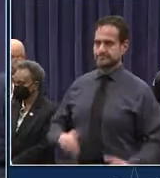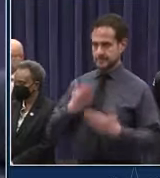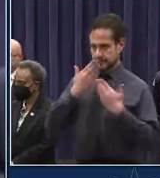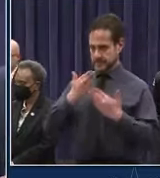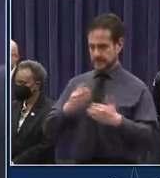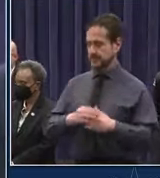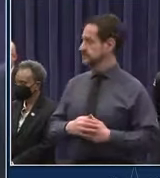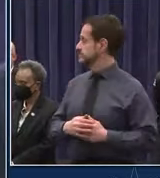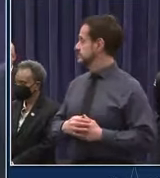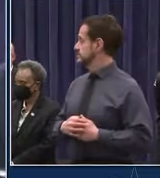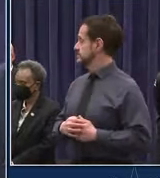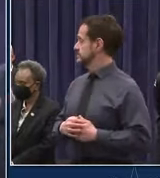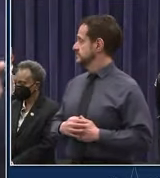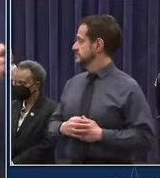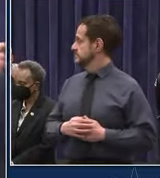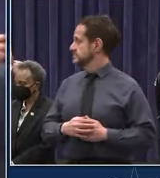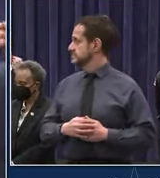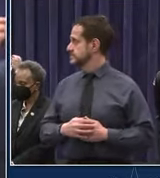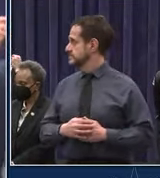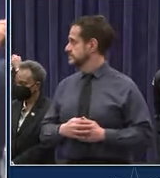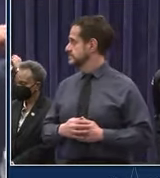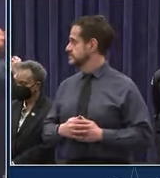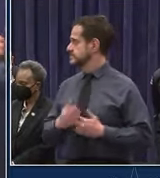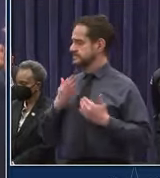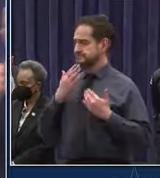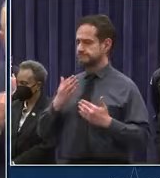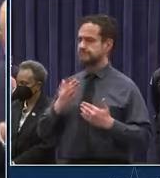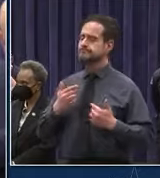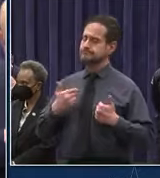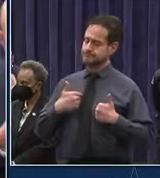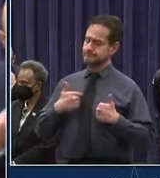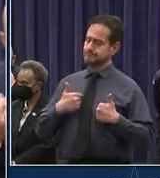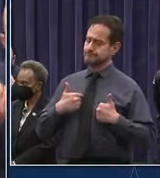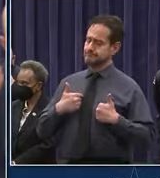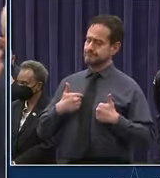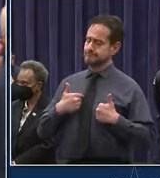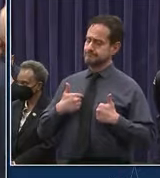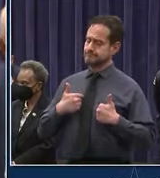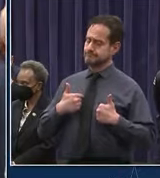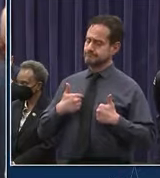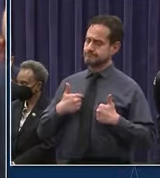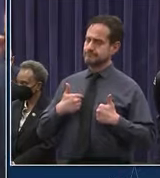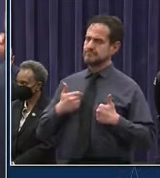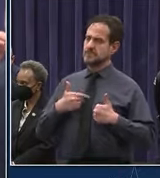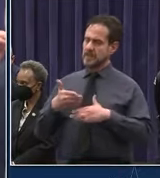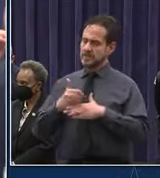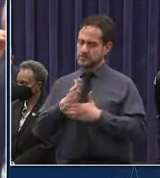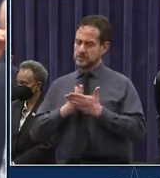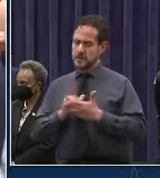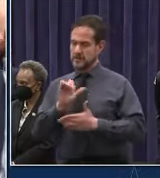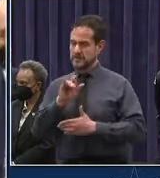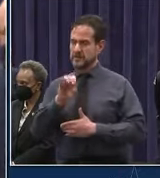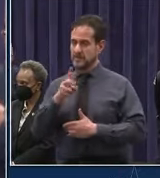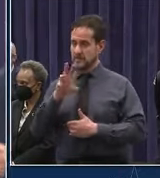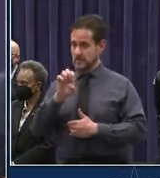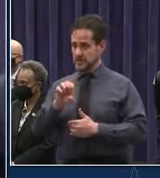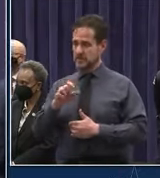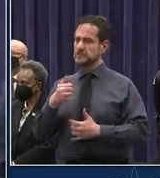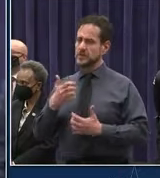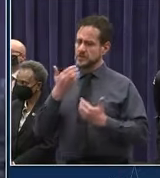Yes, I need it. Thank you. I share part of Little Village. I just want to say thank you